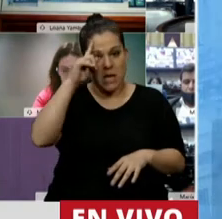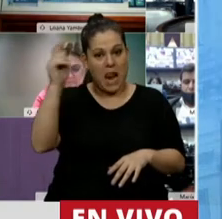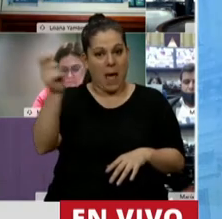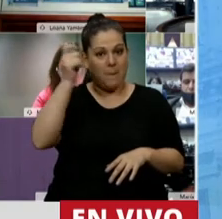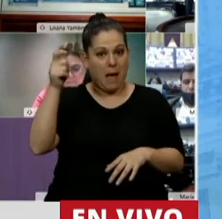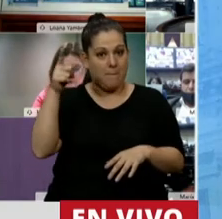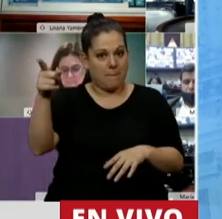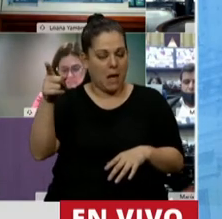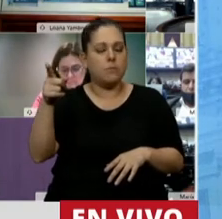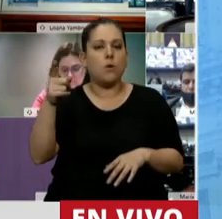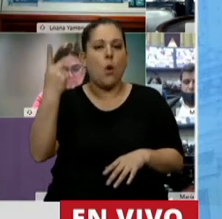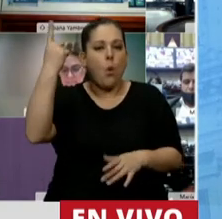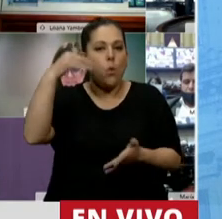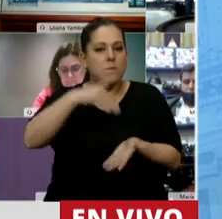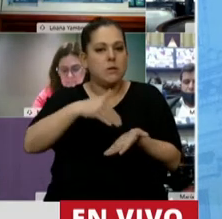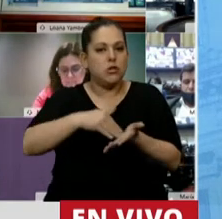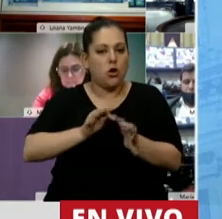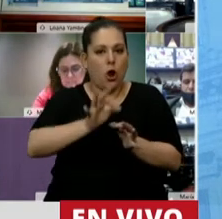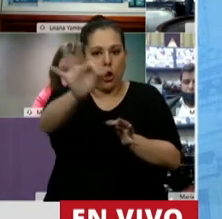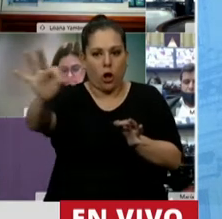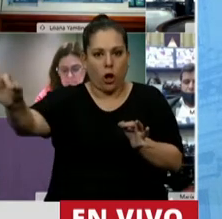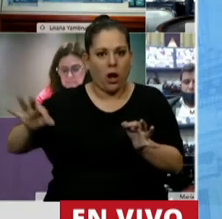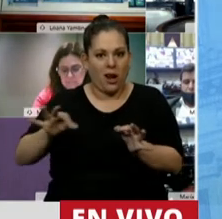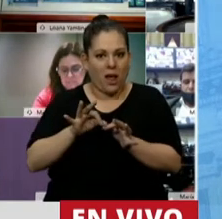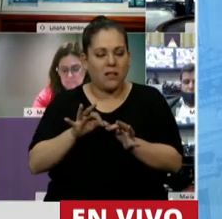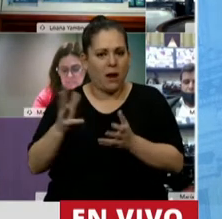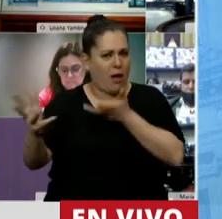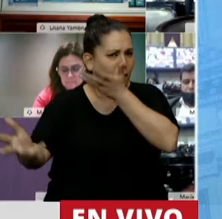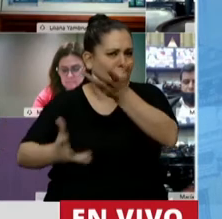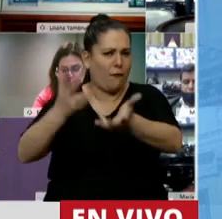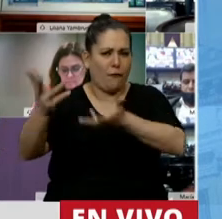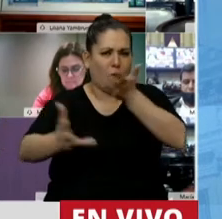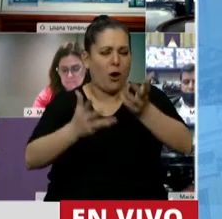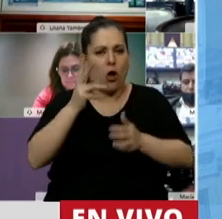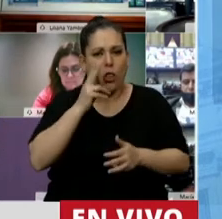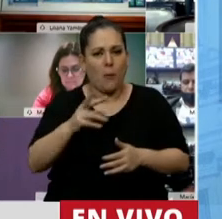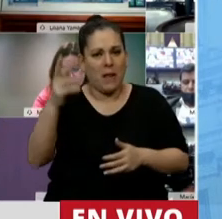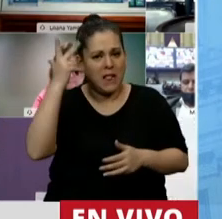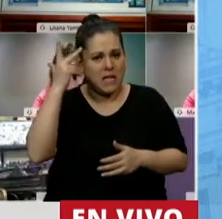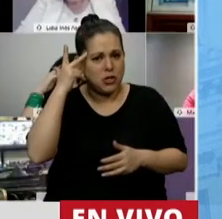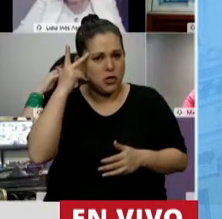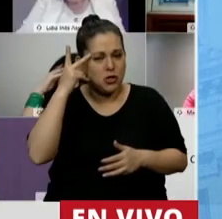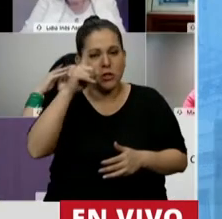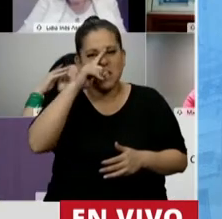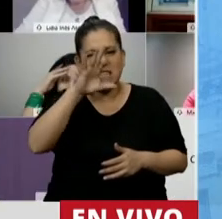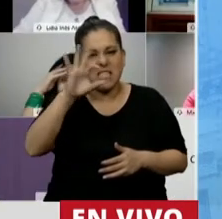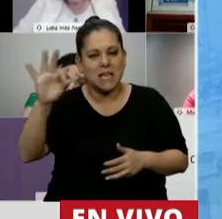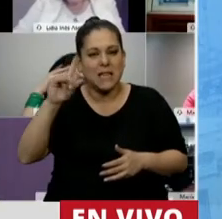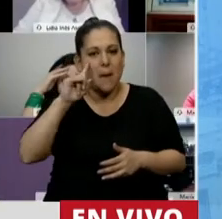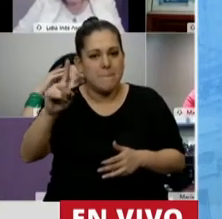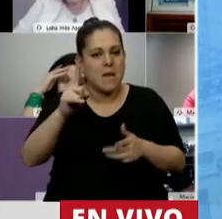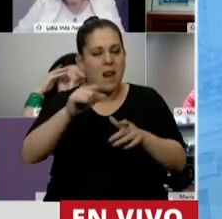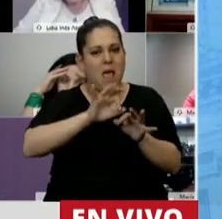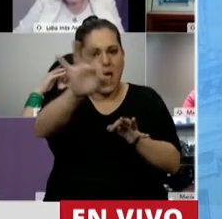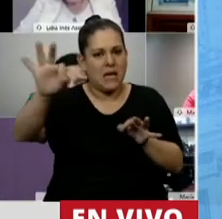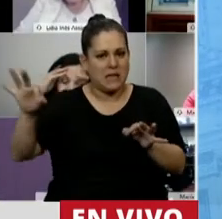casi cerca de 1,5 millones de hectáreas, en el 2018 700.000 hectáreas, para que